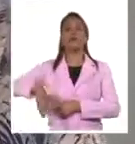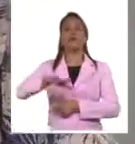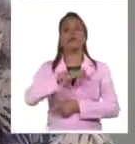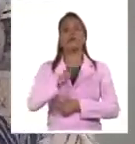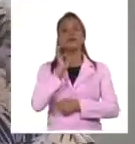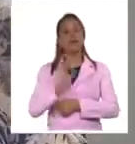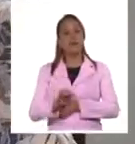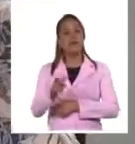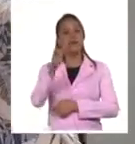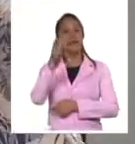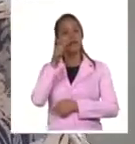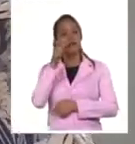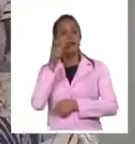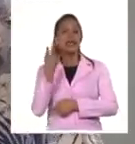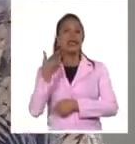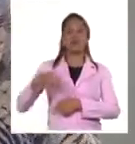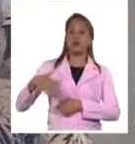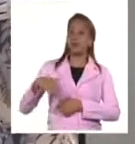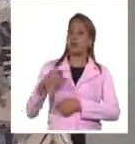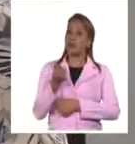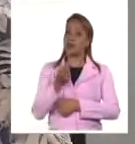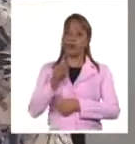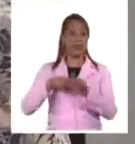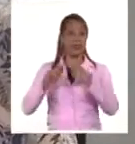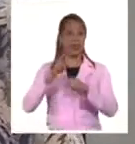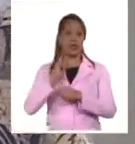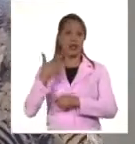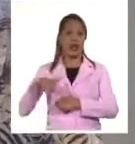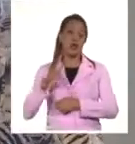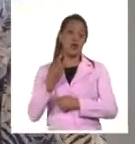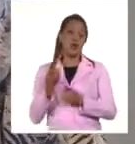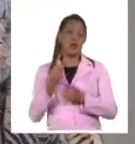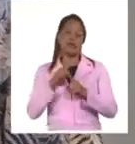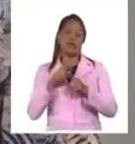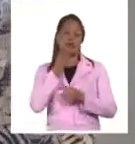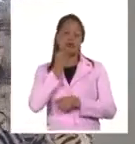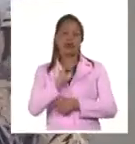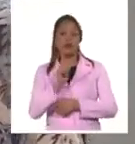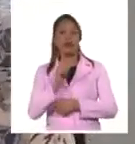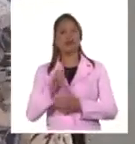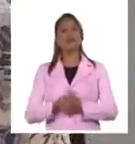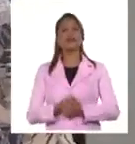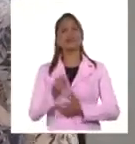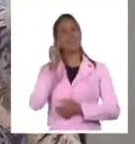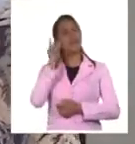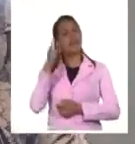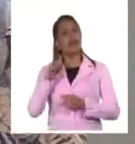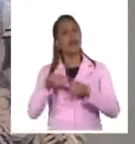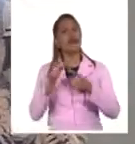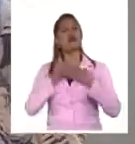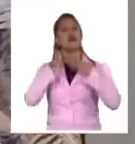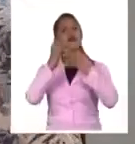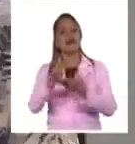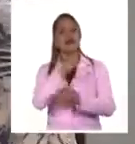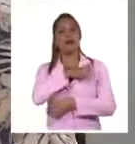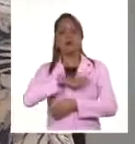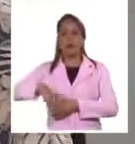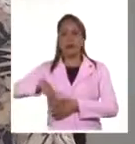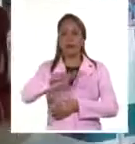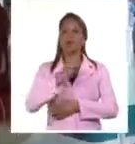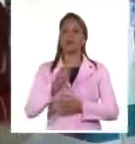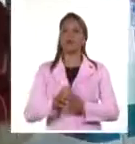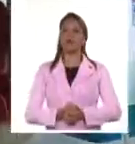velando porque no llegue tan caro, porque si no, no tiene mucho sentido lo que estamos haciendo. La idea es ayudar al país, pero sobre todo